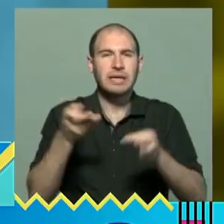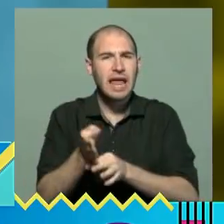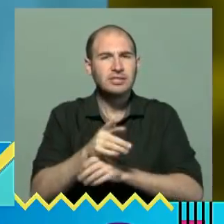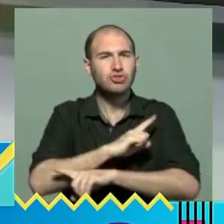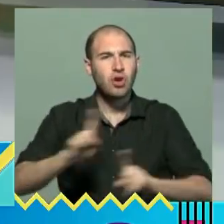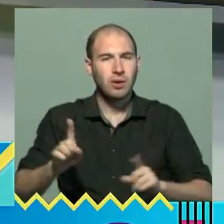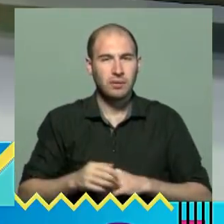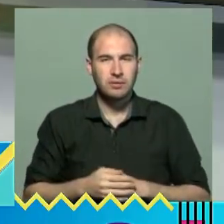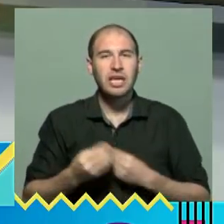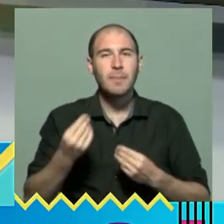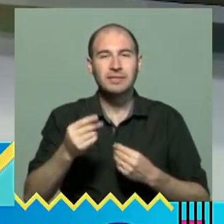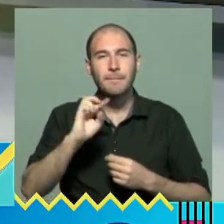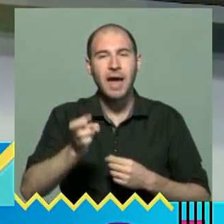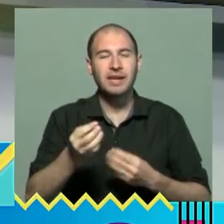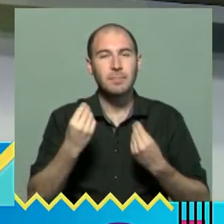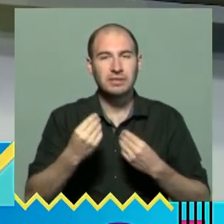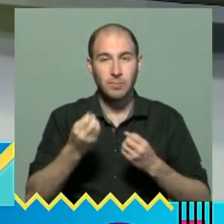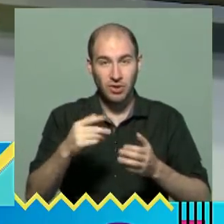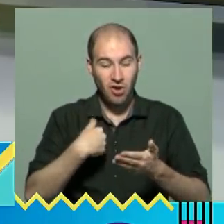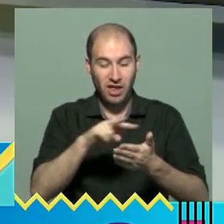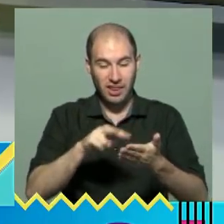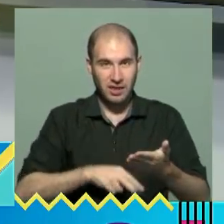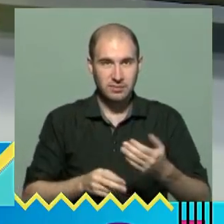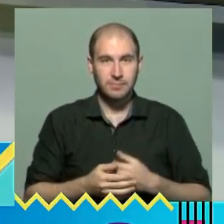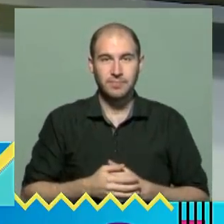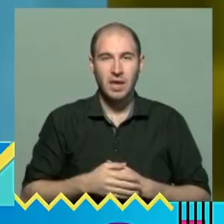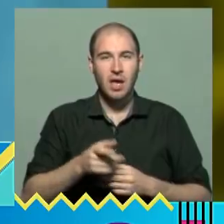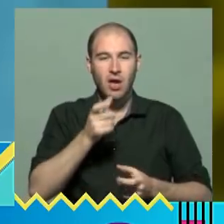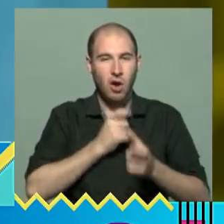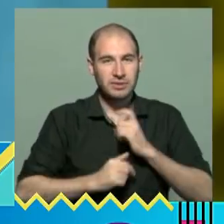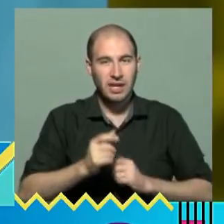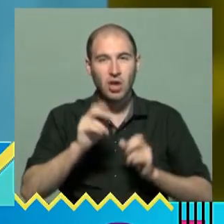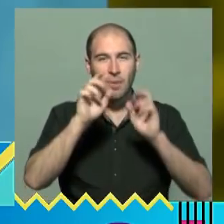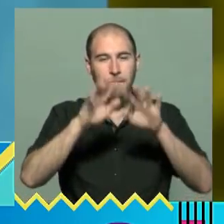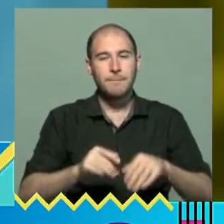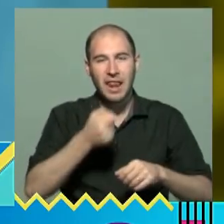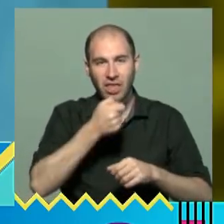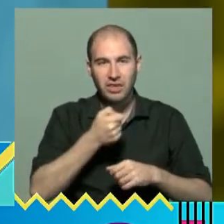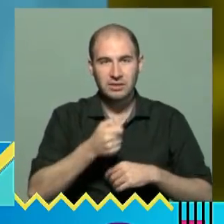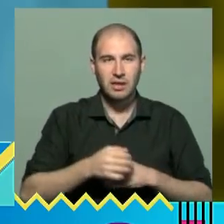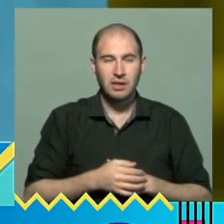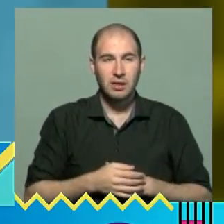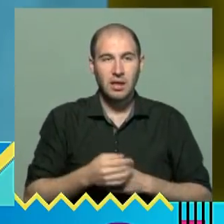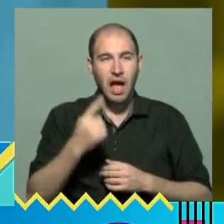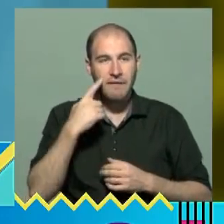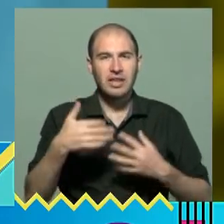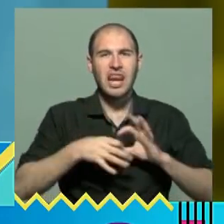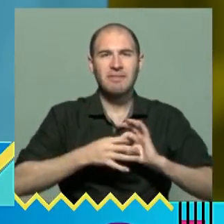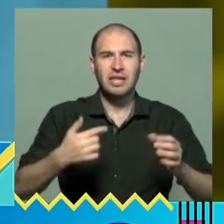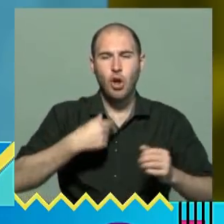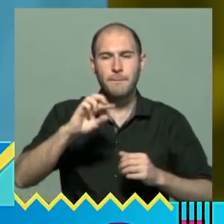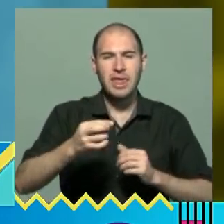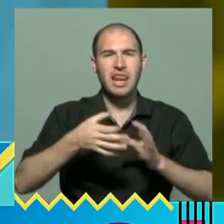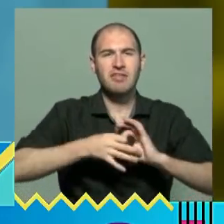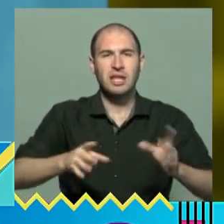clases. ¿Qué pasa con esos padres? Porque leían algunos comentarios de notas periodísticas de, bueno, ¿dónde está mi libertad como